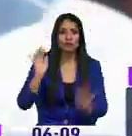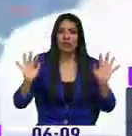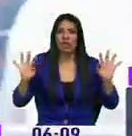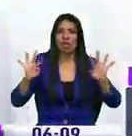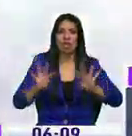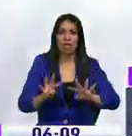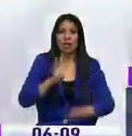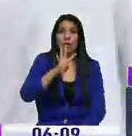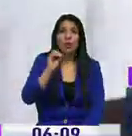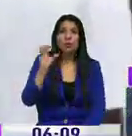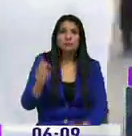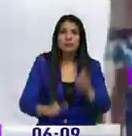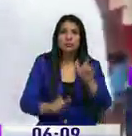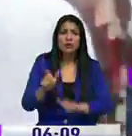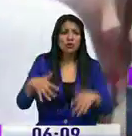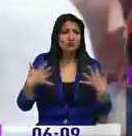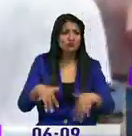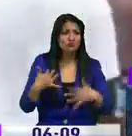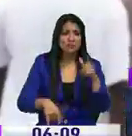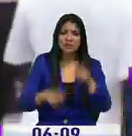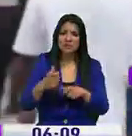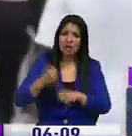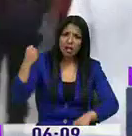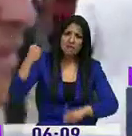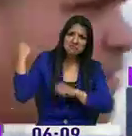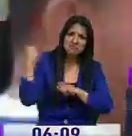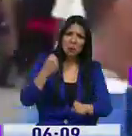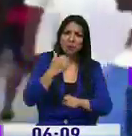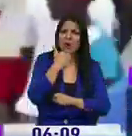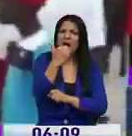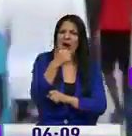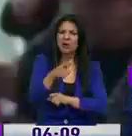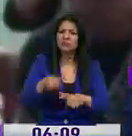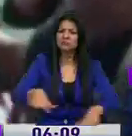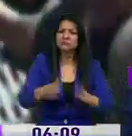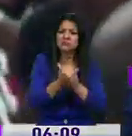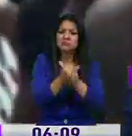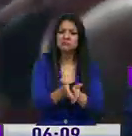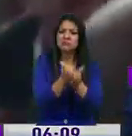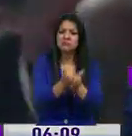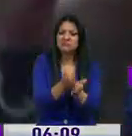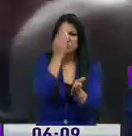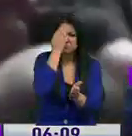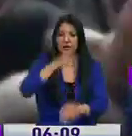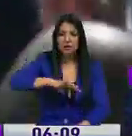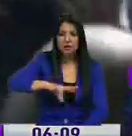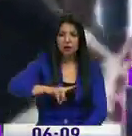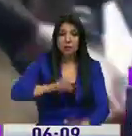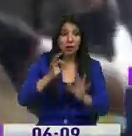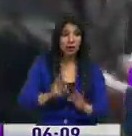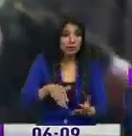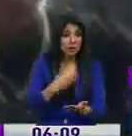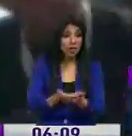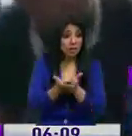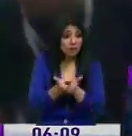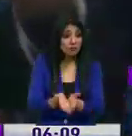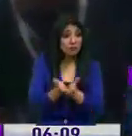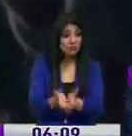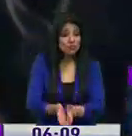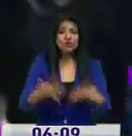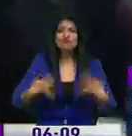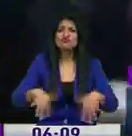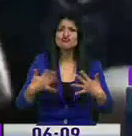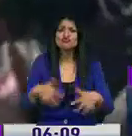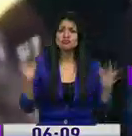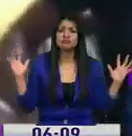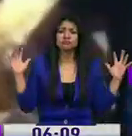portaban algún objeto para golpear a los presuntos delincuentes que operan en el mar cuando arribaron a tierra a los supuestos piratas se les fue la